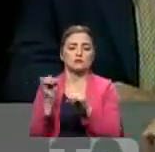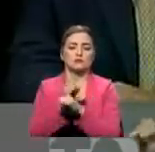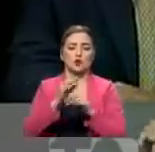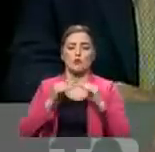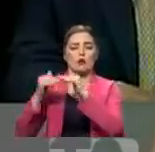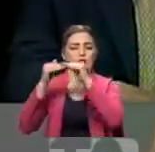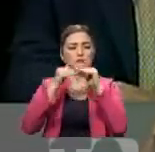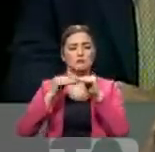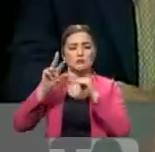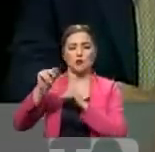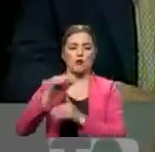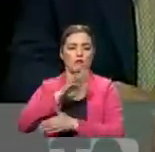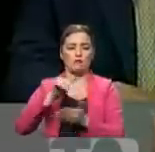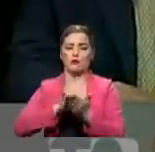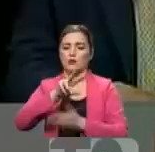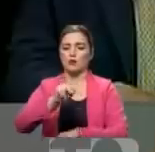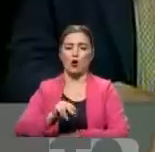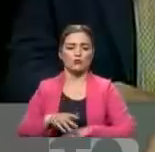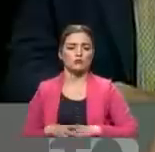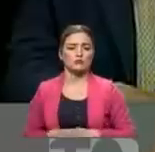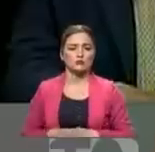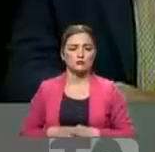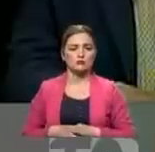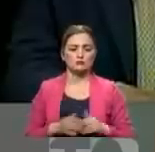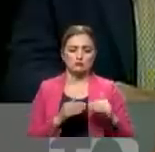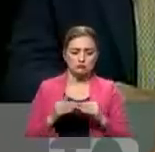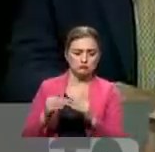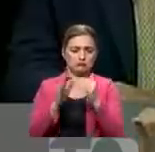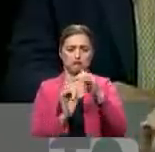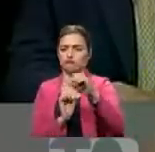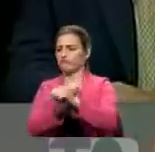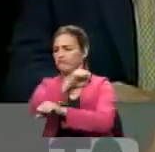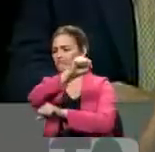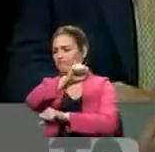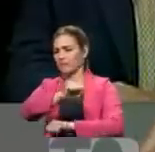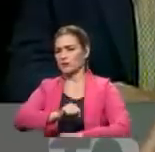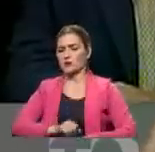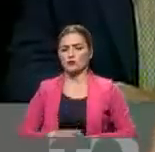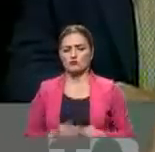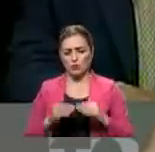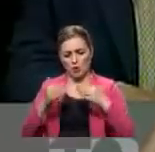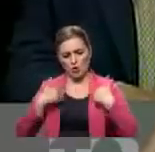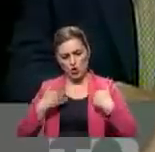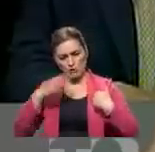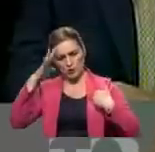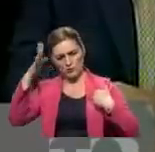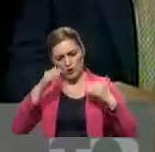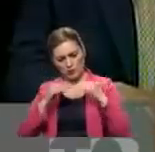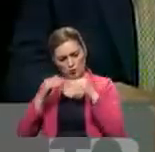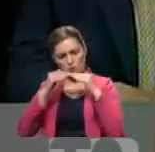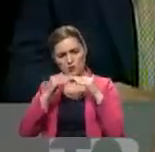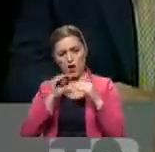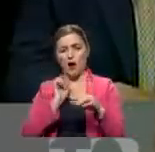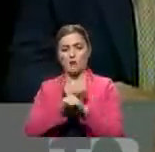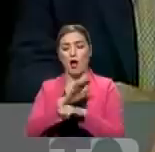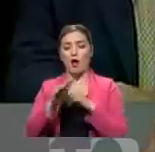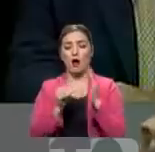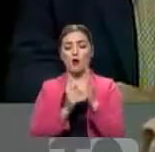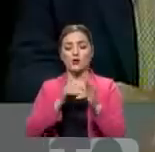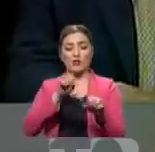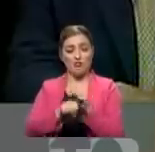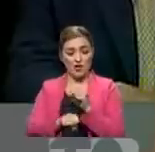no quieren que ella siga firme. Como demócrata, rechazo con contundencia ese atentado contra la democracia.